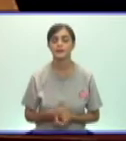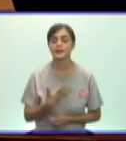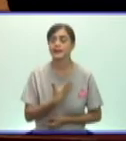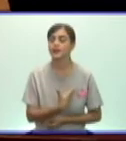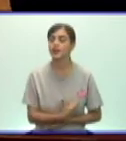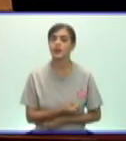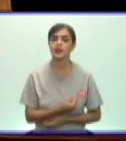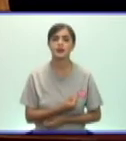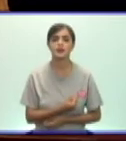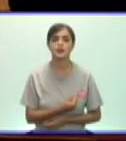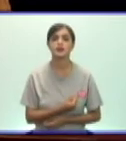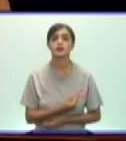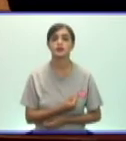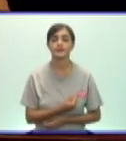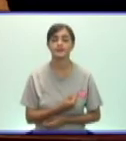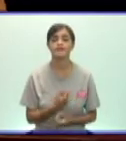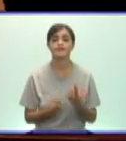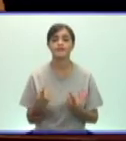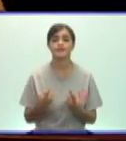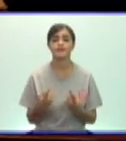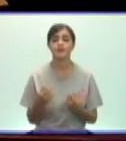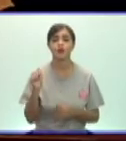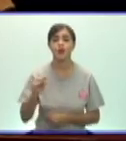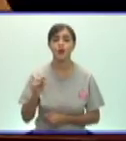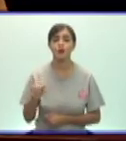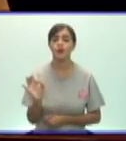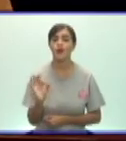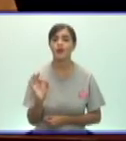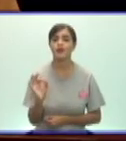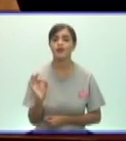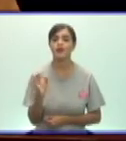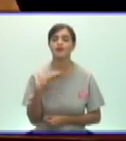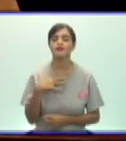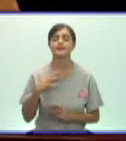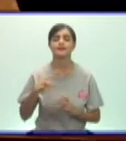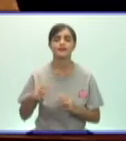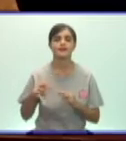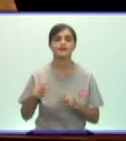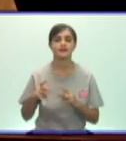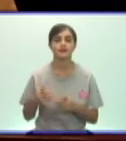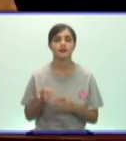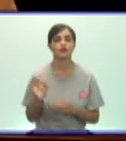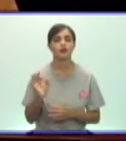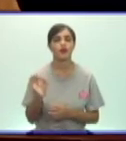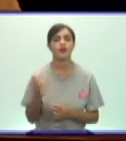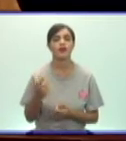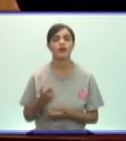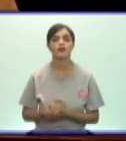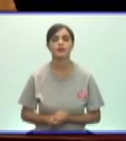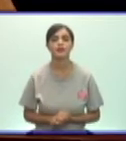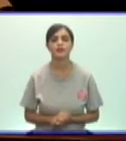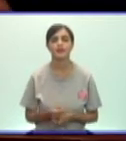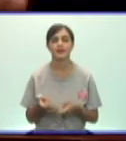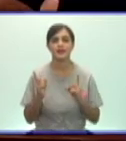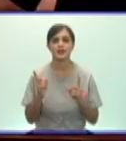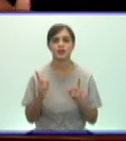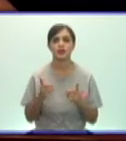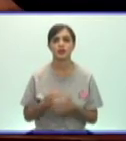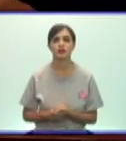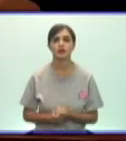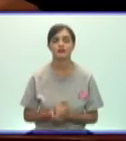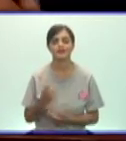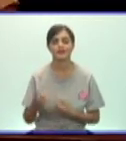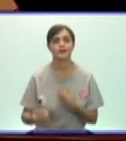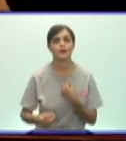tiempos, muchachos, hay algunas tendencias que van un poco que rescatando esa política inhumana y que van desechando también